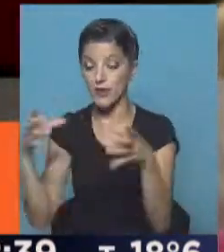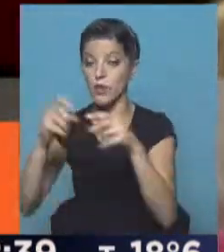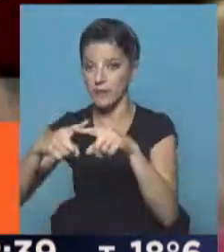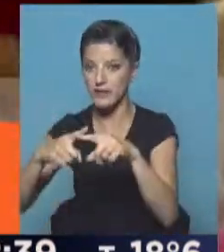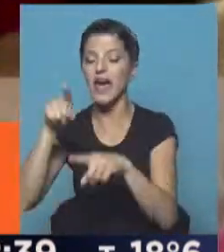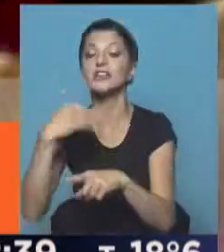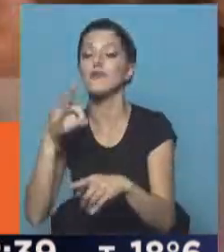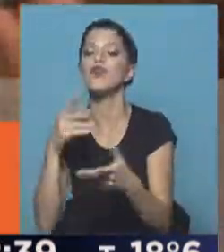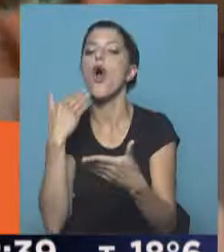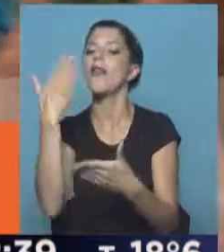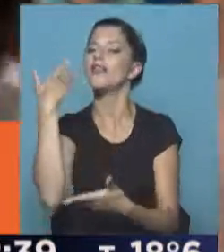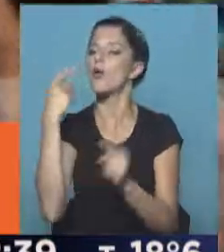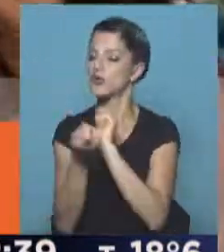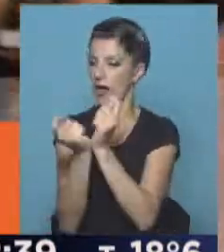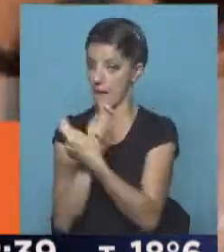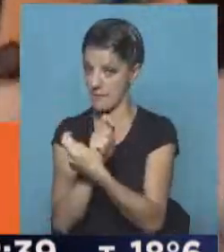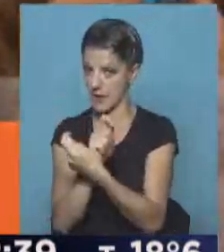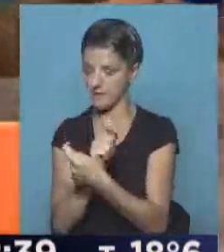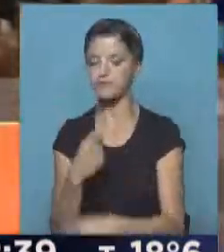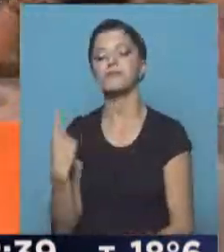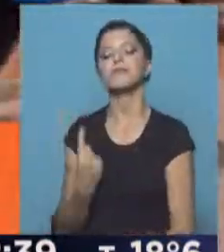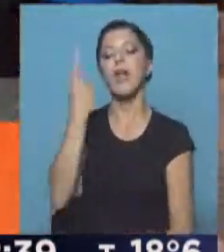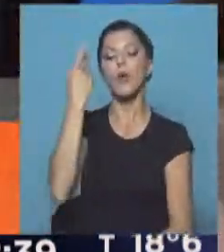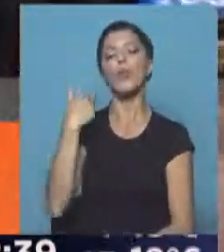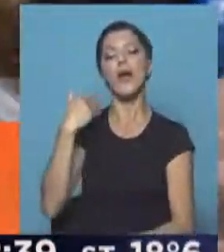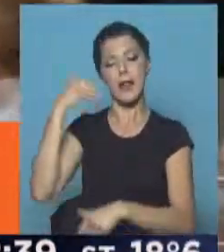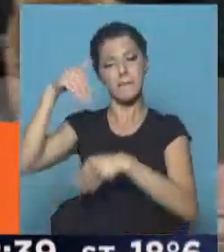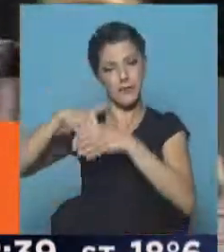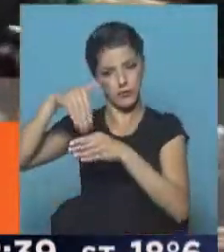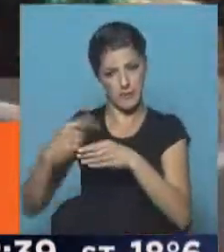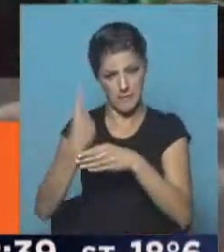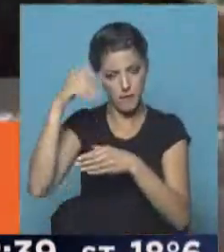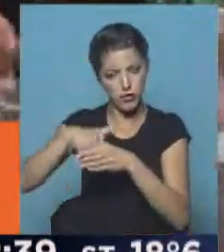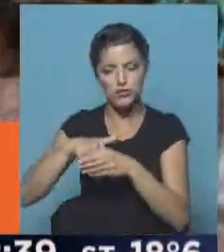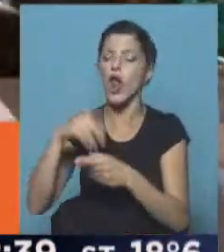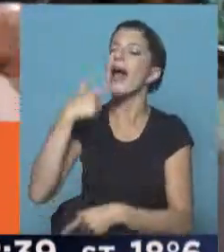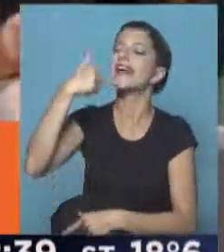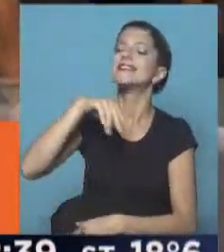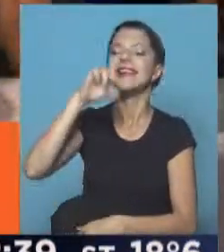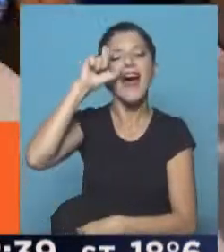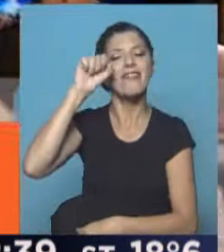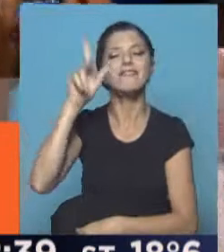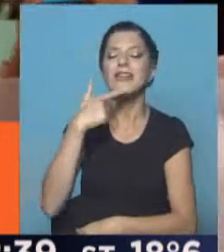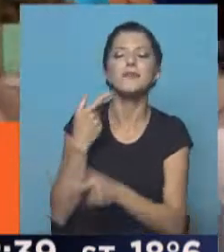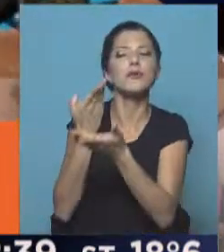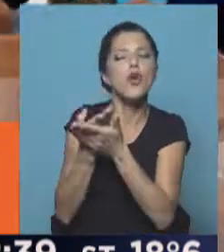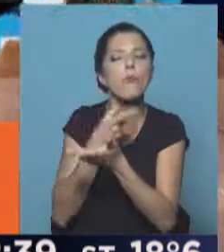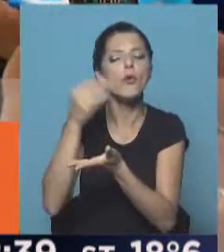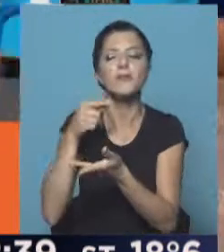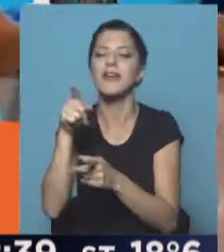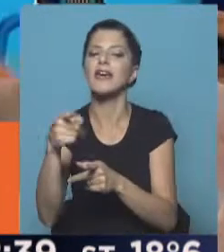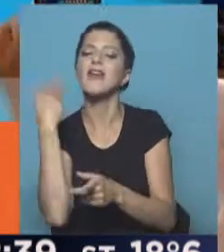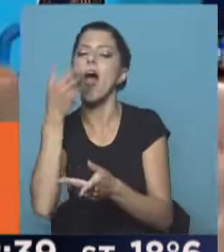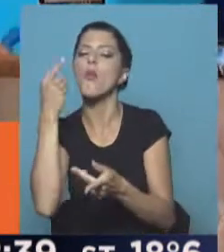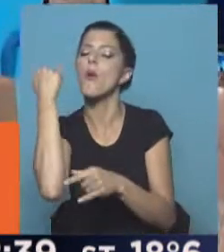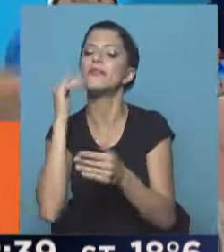normalmente ostenta. Durante las primarias, el senador le exigió en reiteradas ocasiones que revelara el contenido de sus conferencias